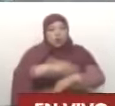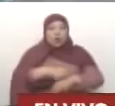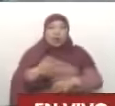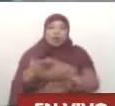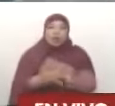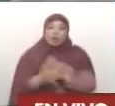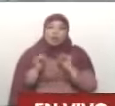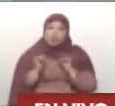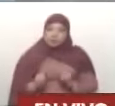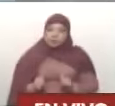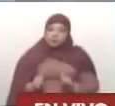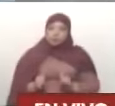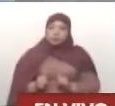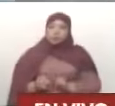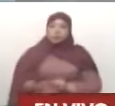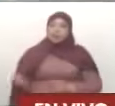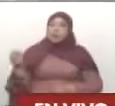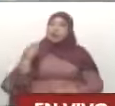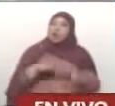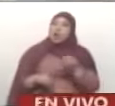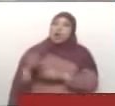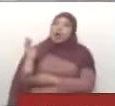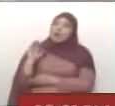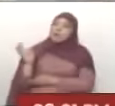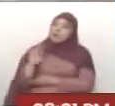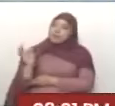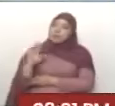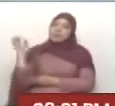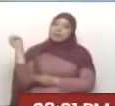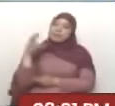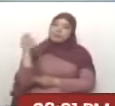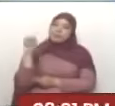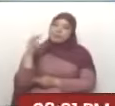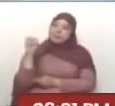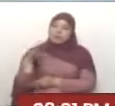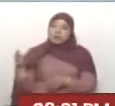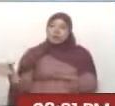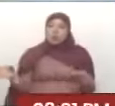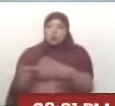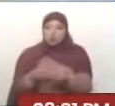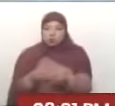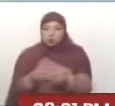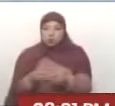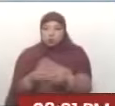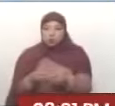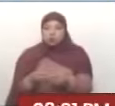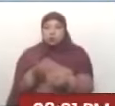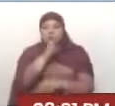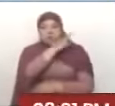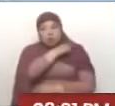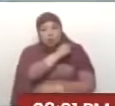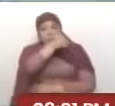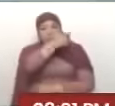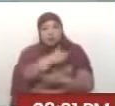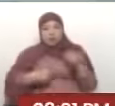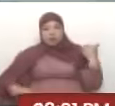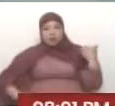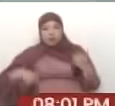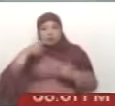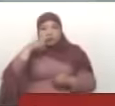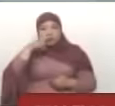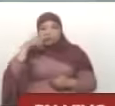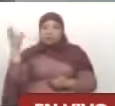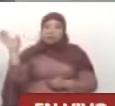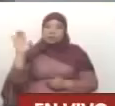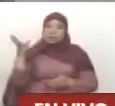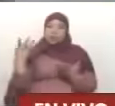sumando las asambleas de los equipos y jefas y jefes de calle,